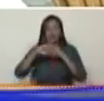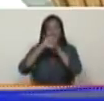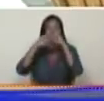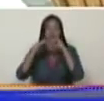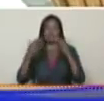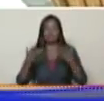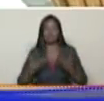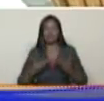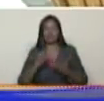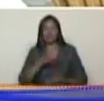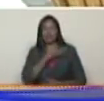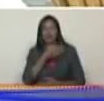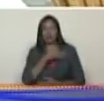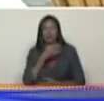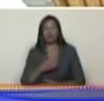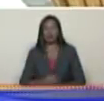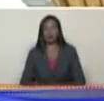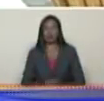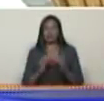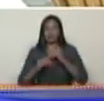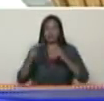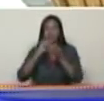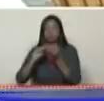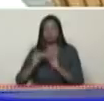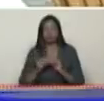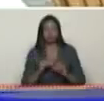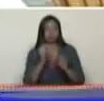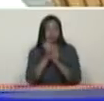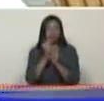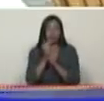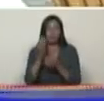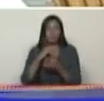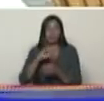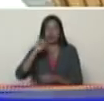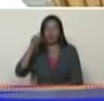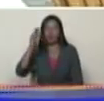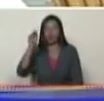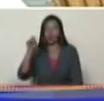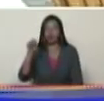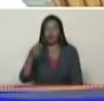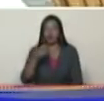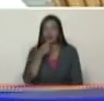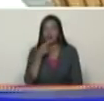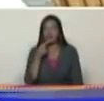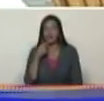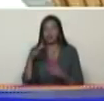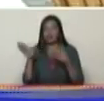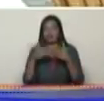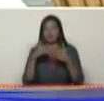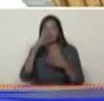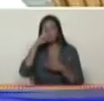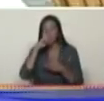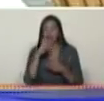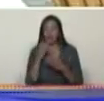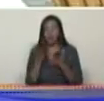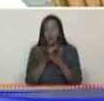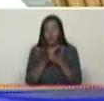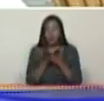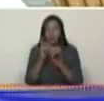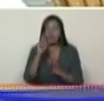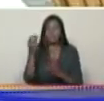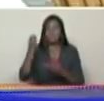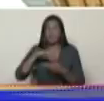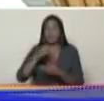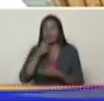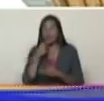haber más trabajo y recuperación económica. Junio va a ser bonito, junio además es el cierre del año escolar, va a ser más